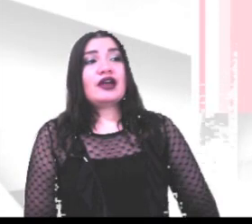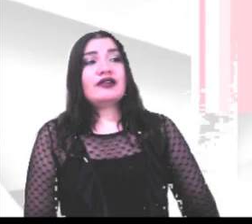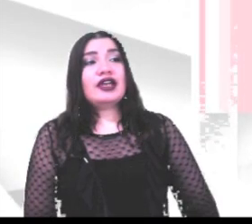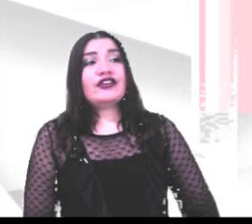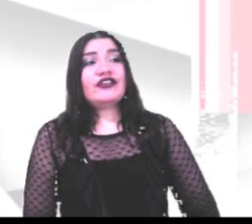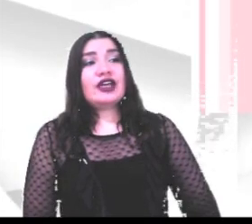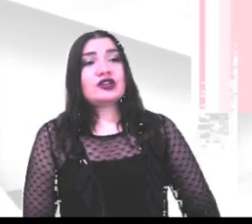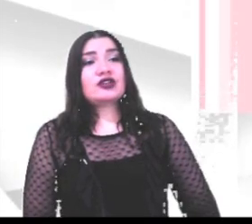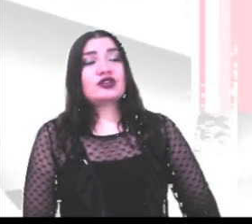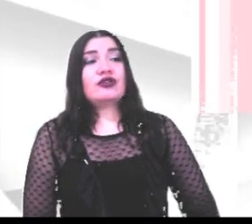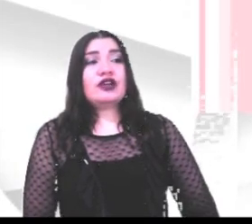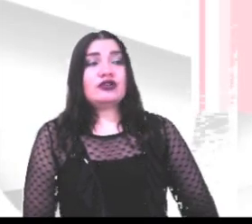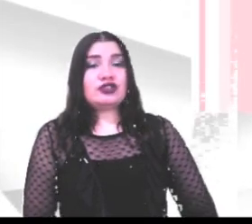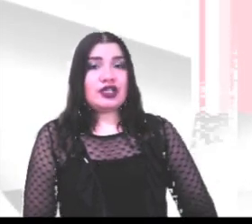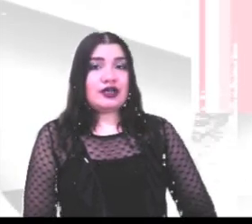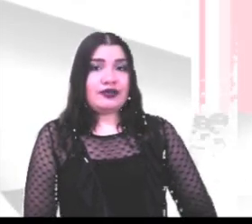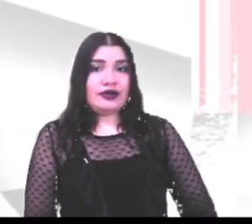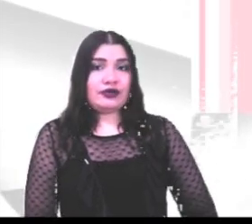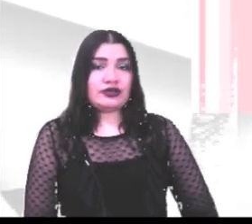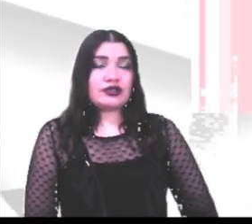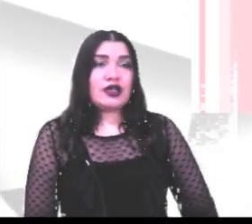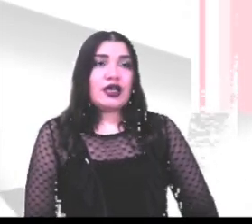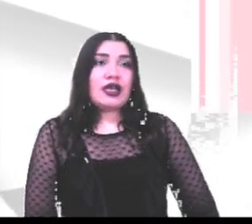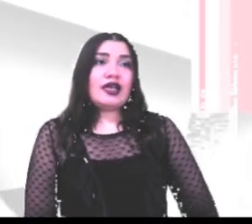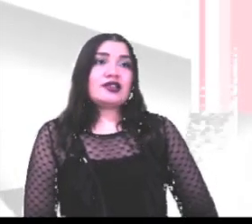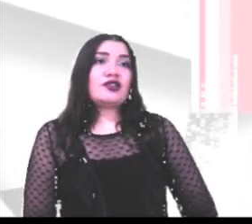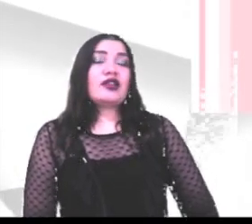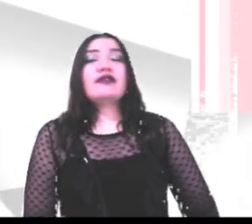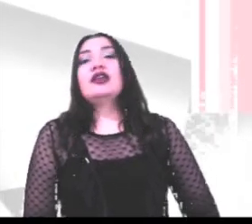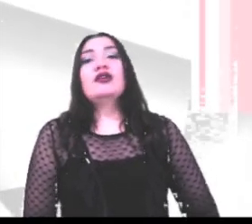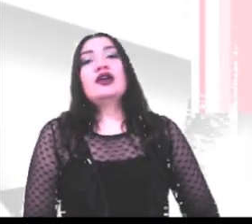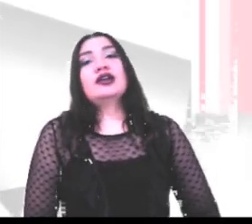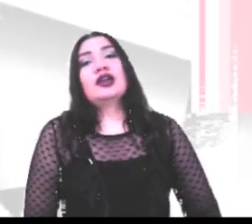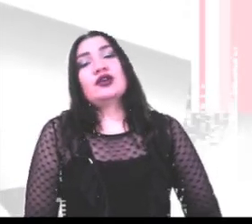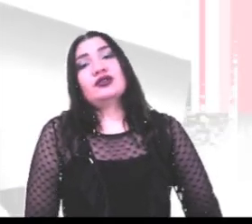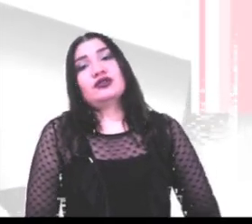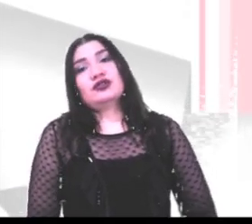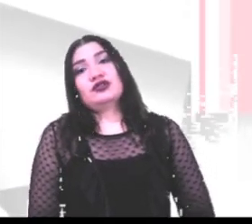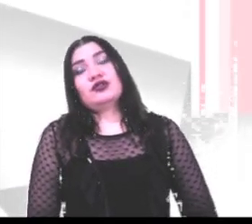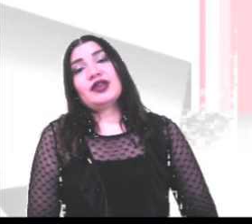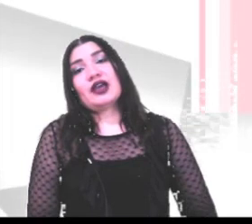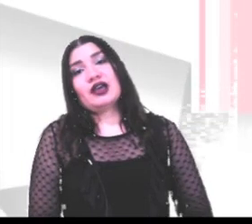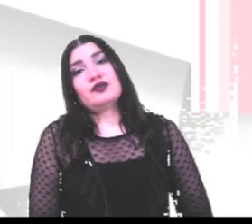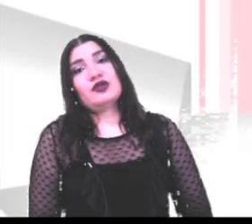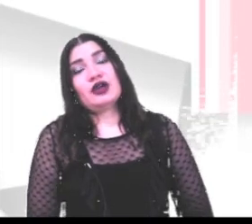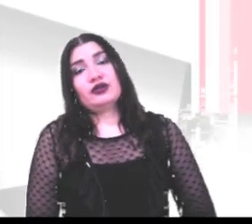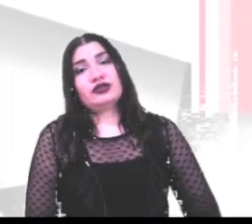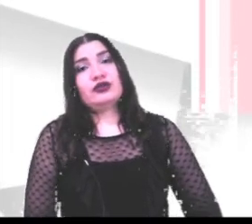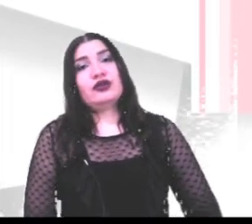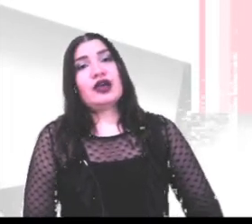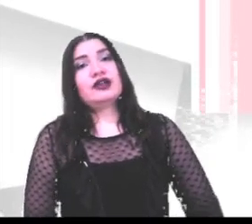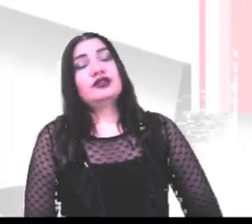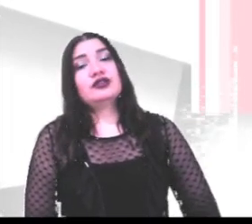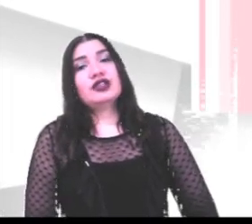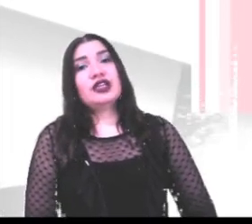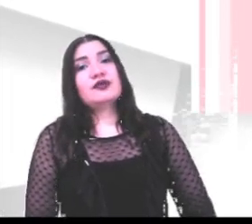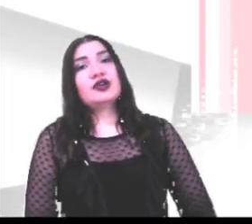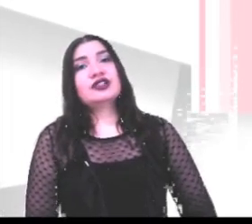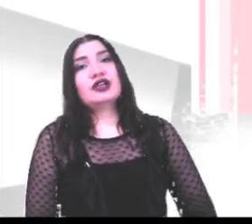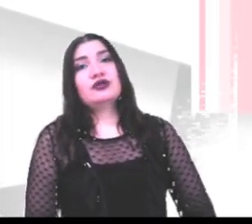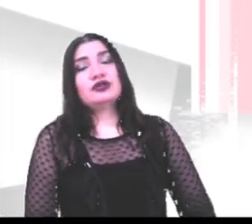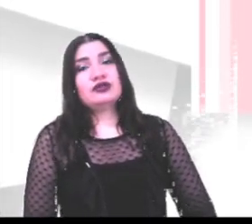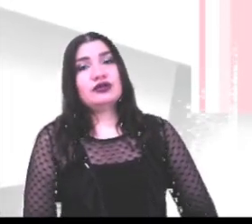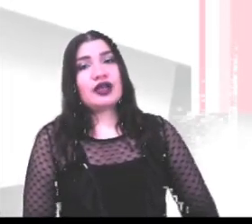innumerables efectos sobre los seres vivos esto debido a que cuando nosotros viajamos a otro lugar no